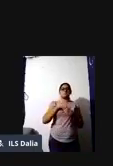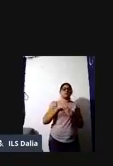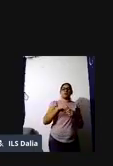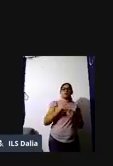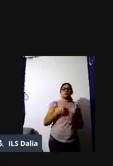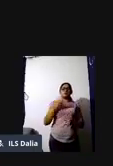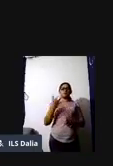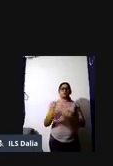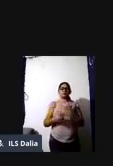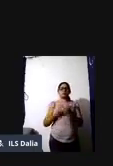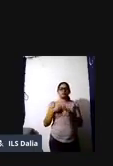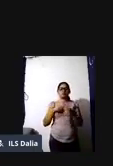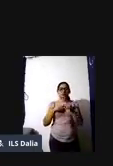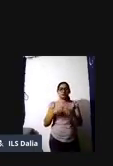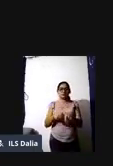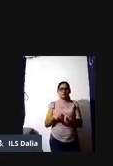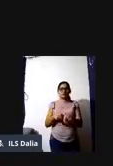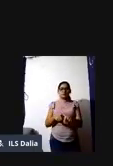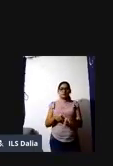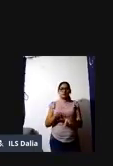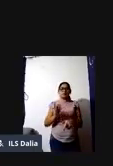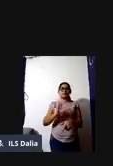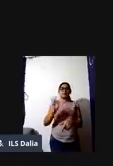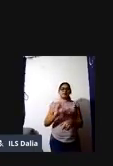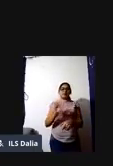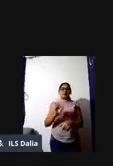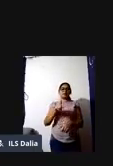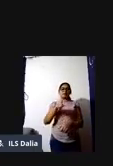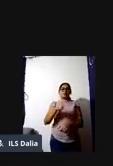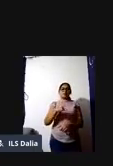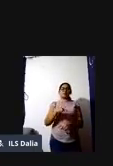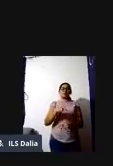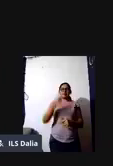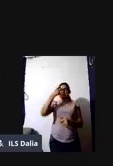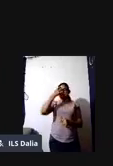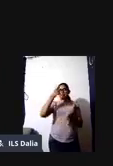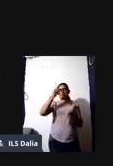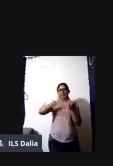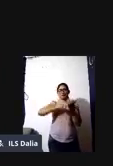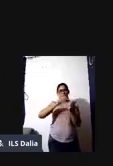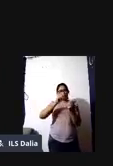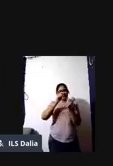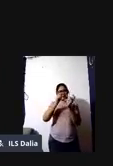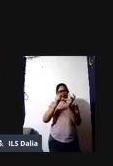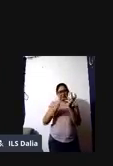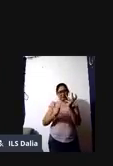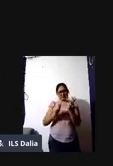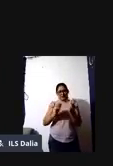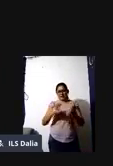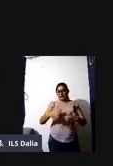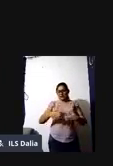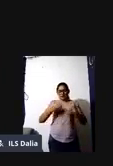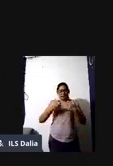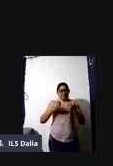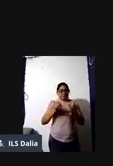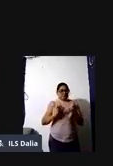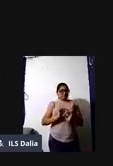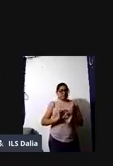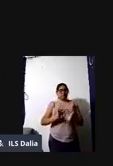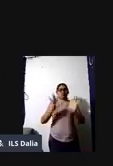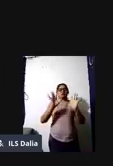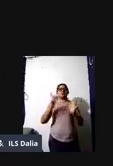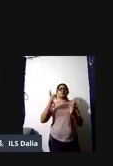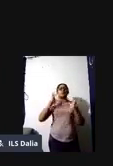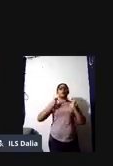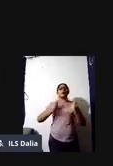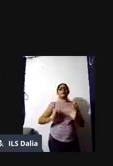psicomatización, ¿sí? Una reacción psicosomática, puede ser una enfermedad de otro tipo, de otra índole.